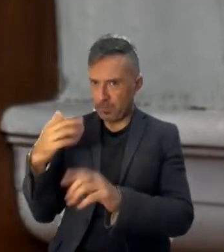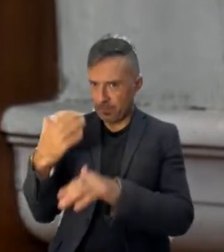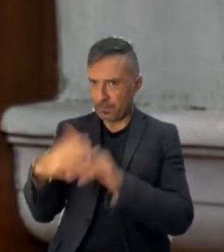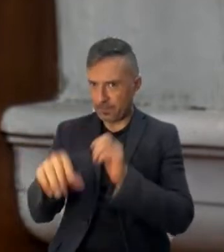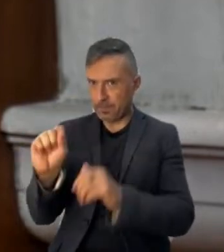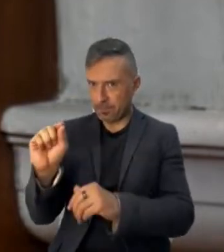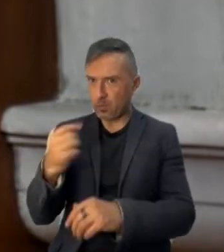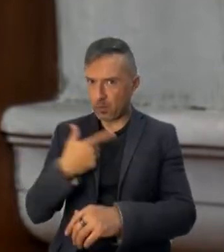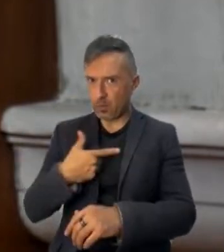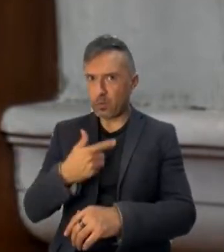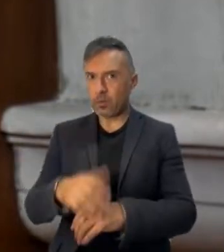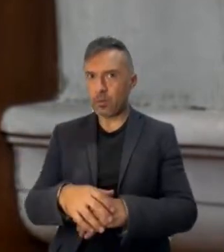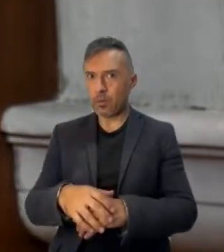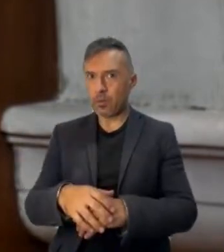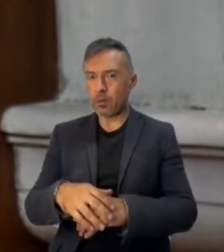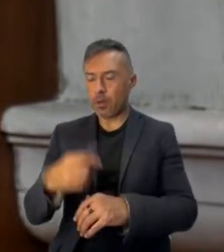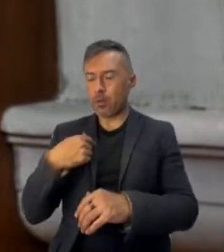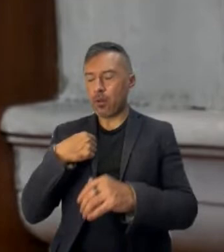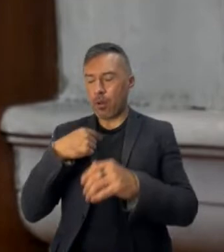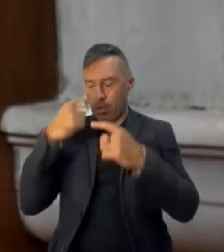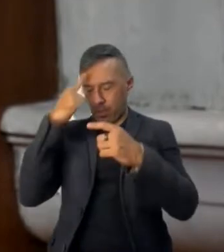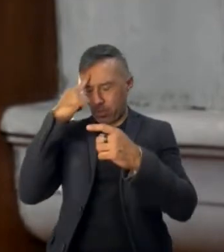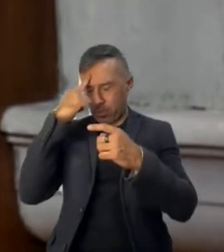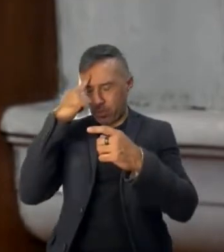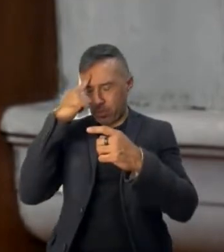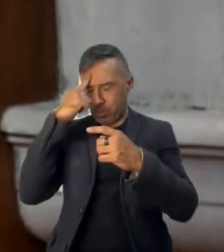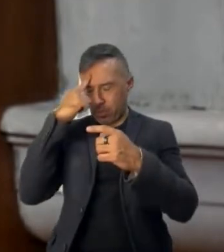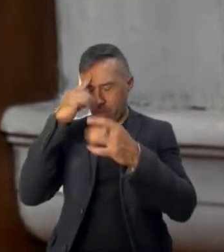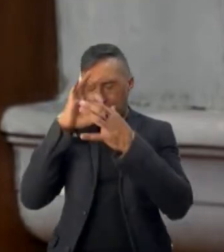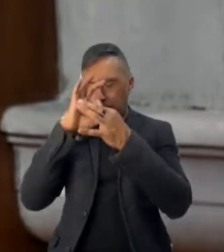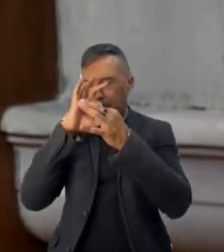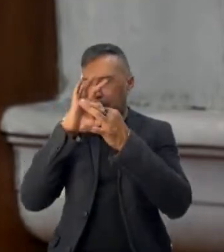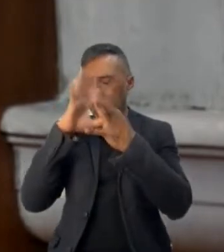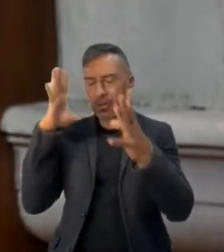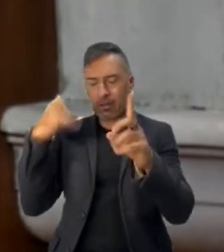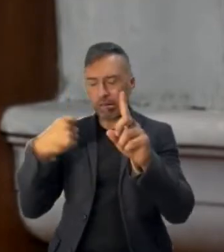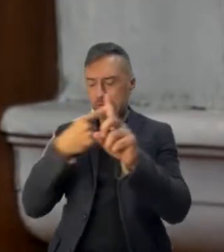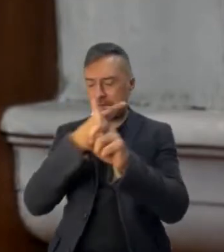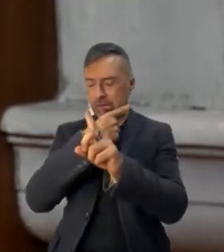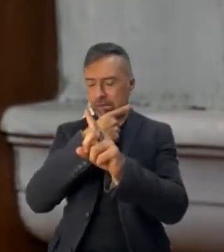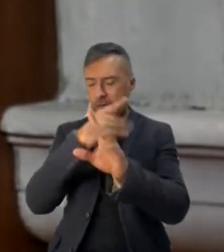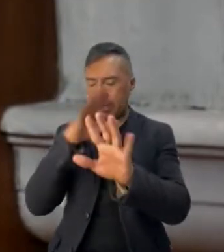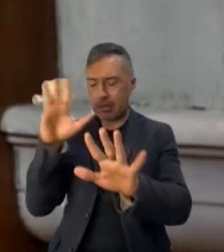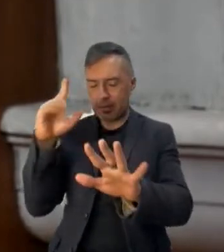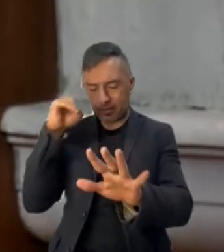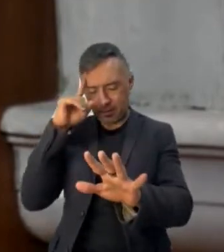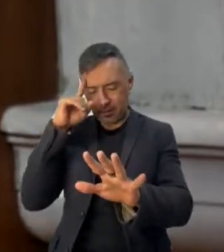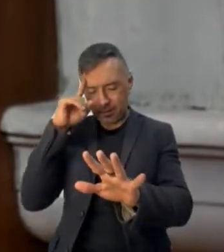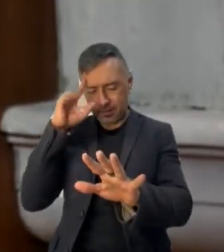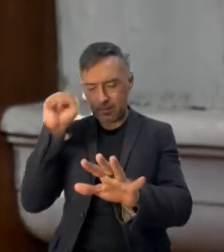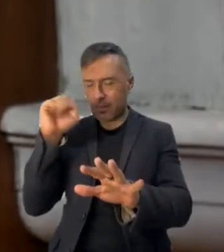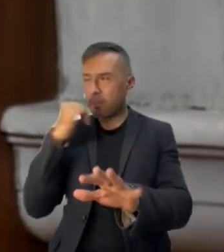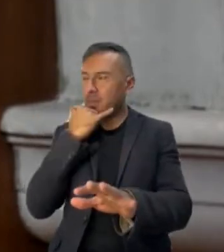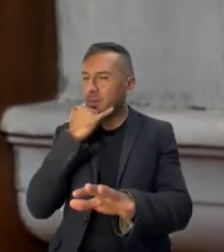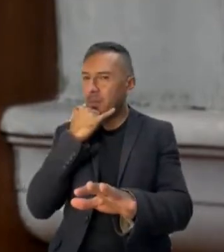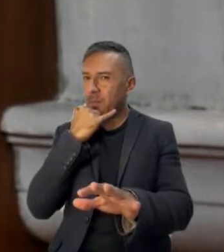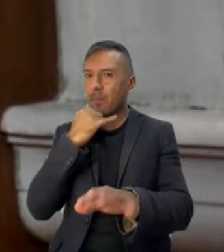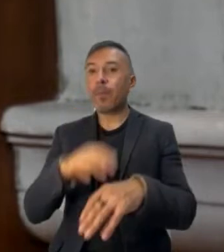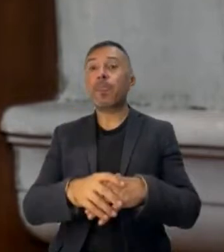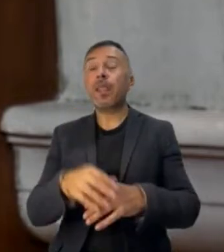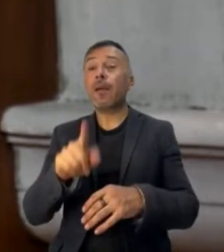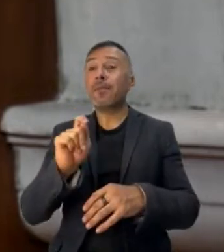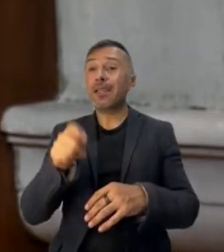Me sacó de mi concentración, perdóneme. Esto implica que los caminos del sur también no